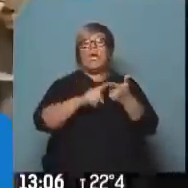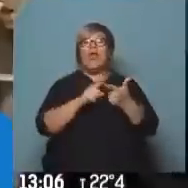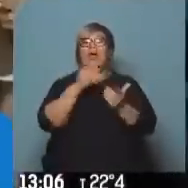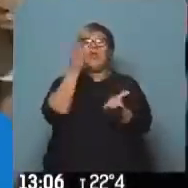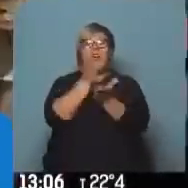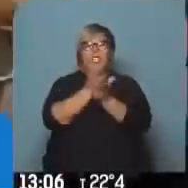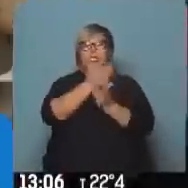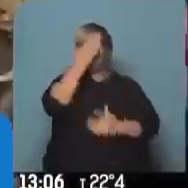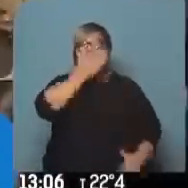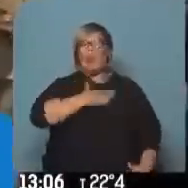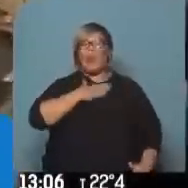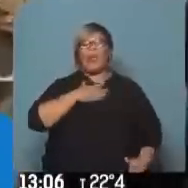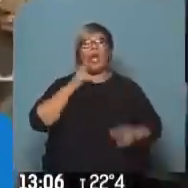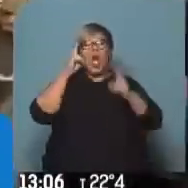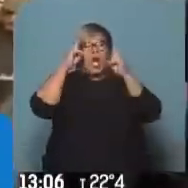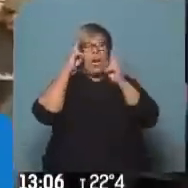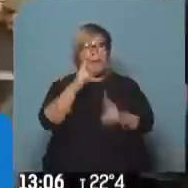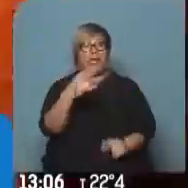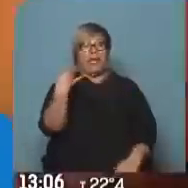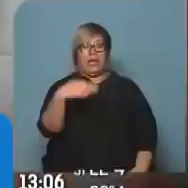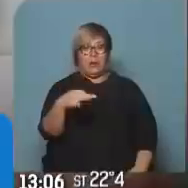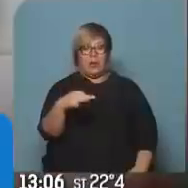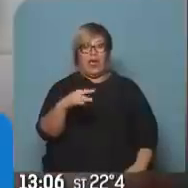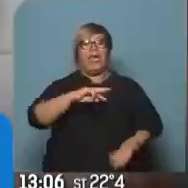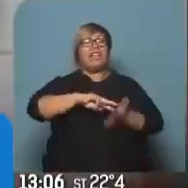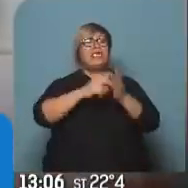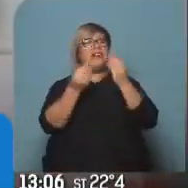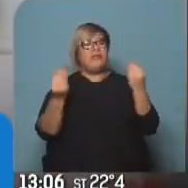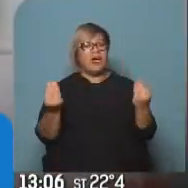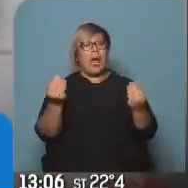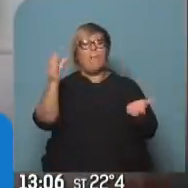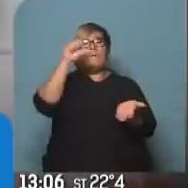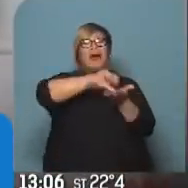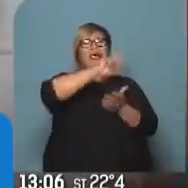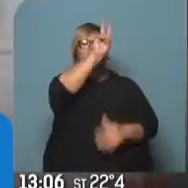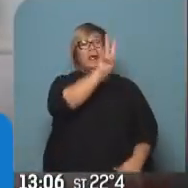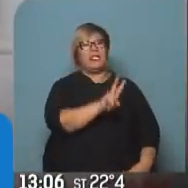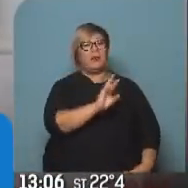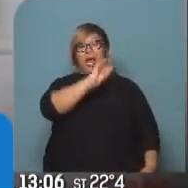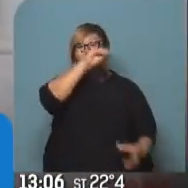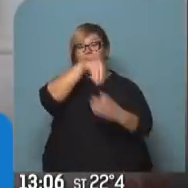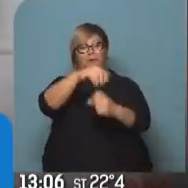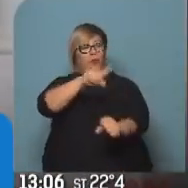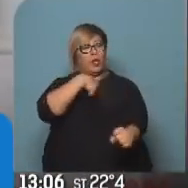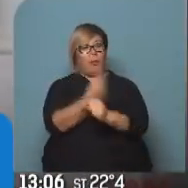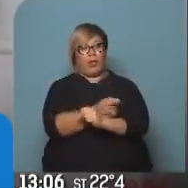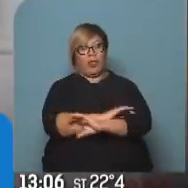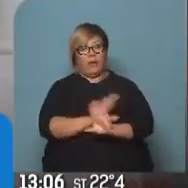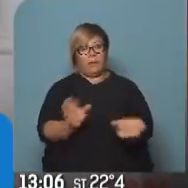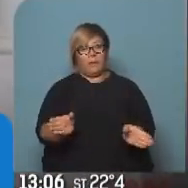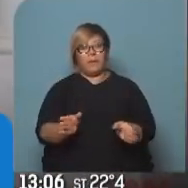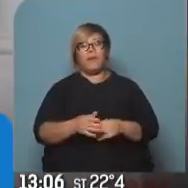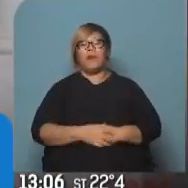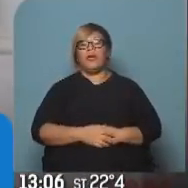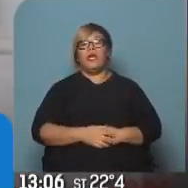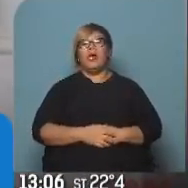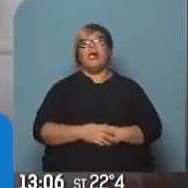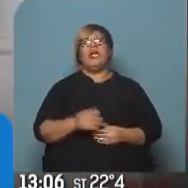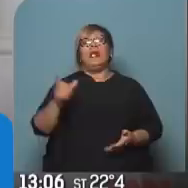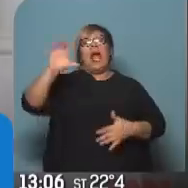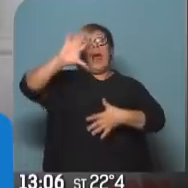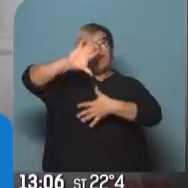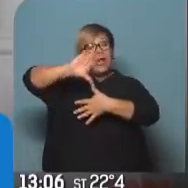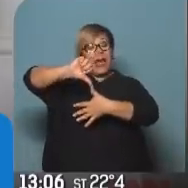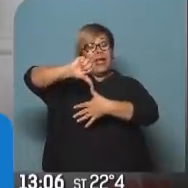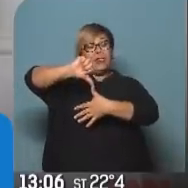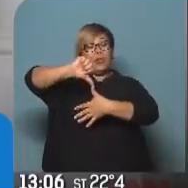aclaró, excluye a Venezuela. Es un foro para el desarrollo de América del Sur. América